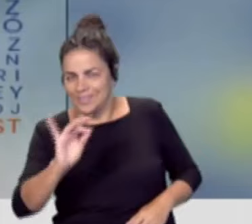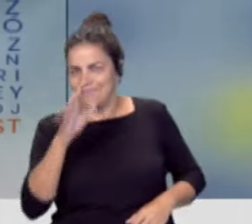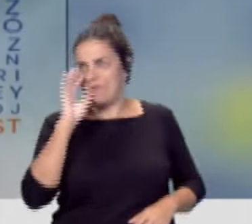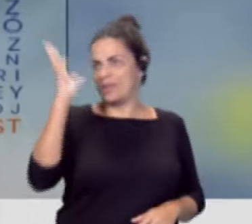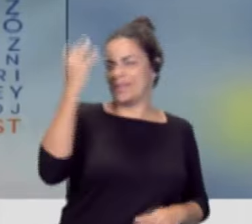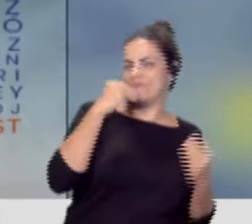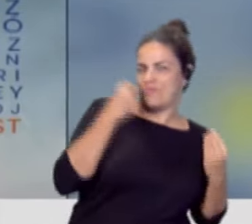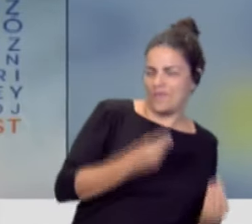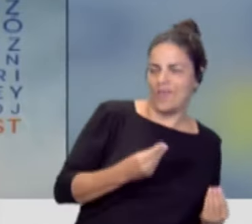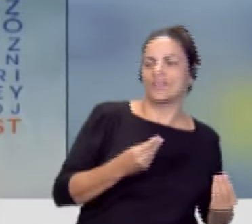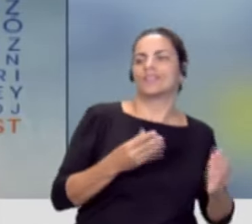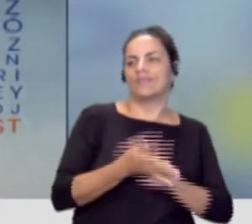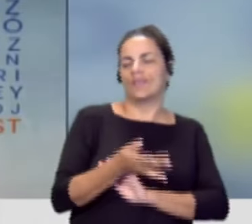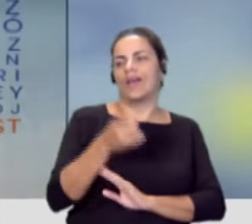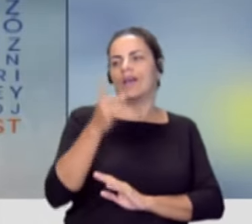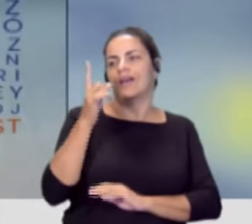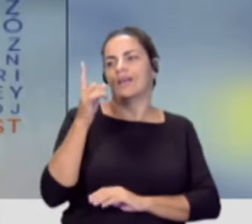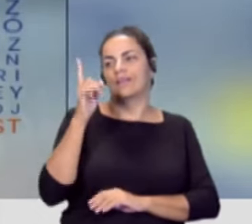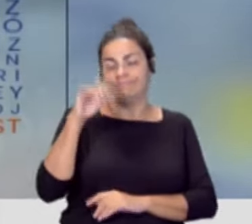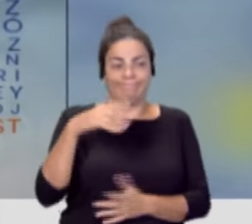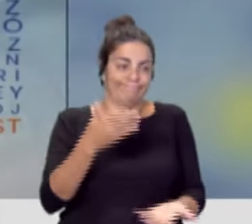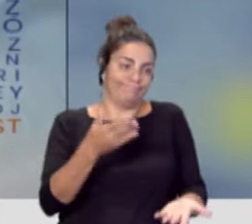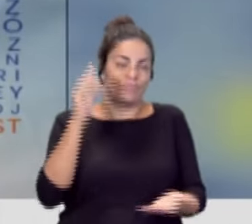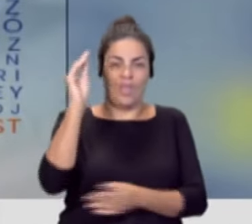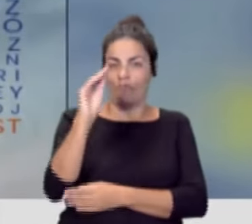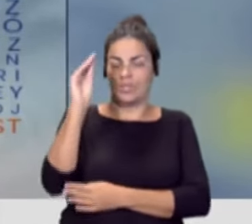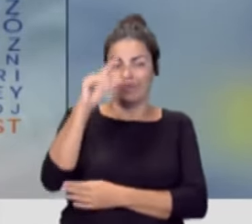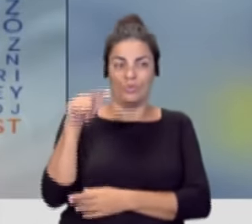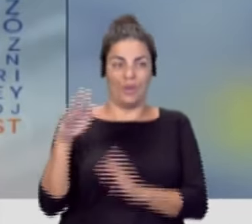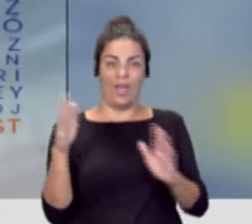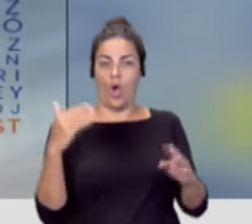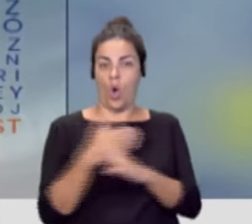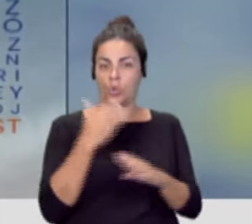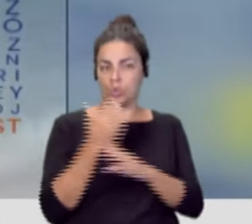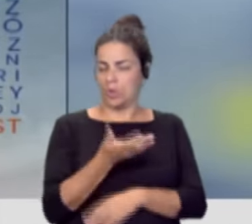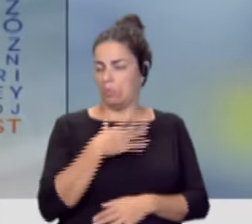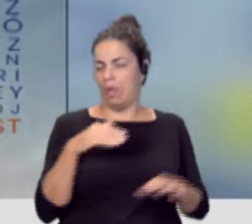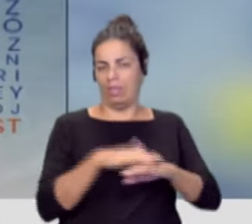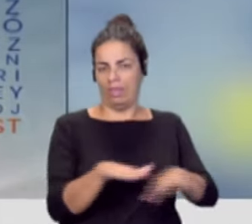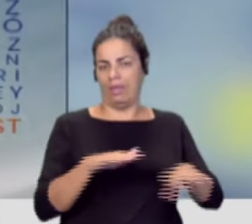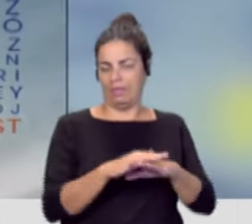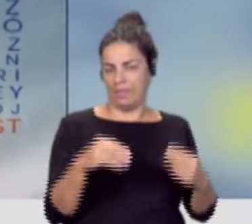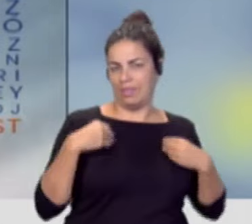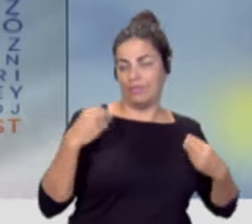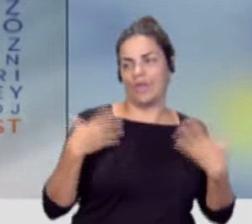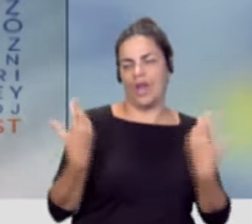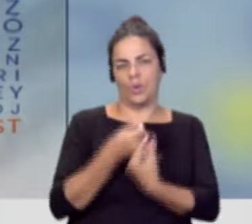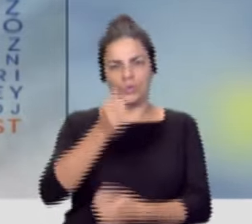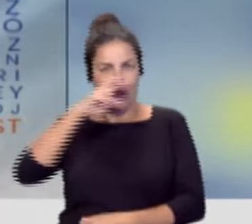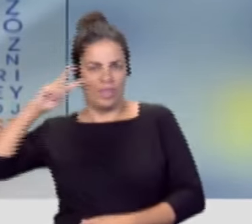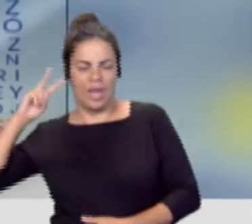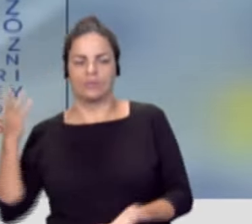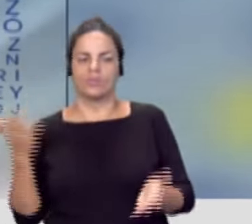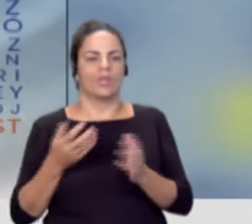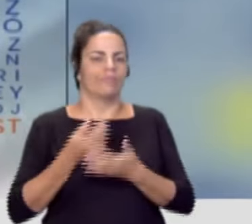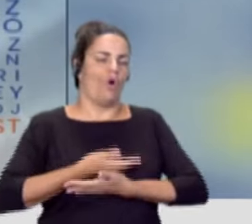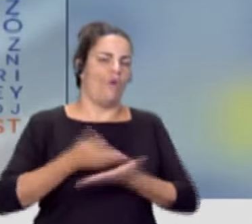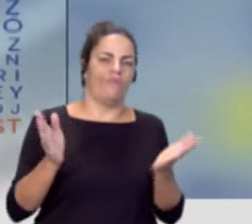de Fuerteventura en octubre, donde podemos pasar un día de playa con los drags. Así que la oferta es variada y